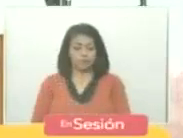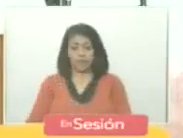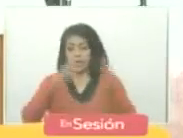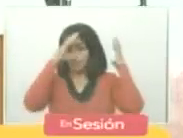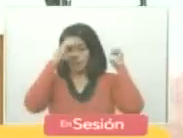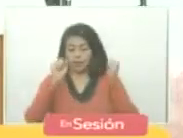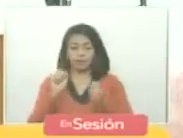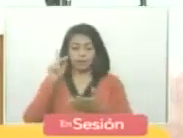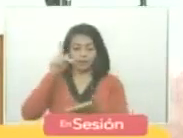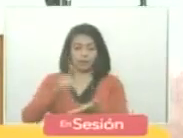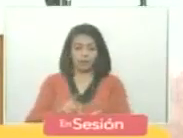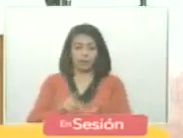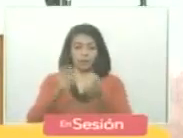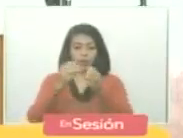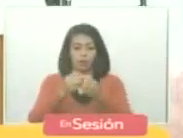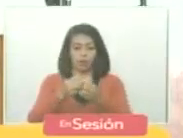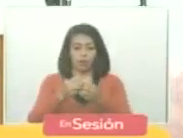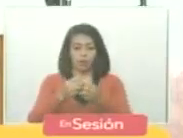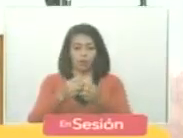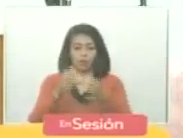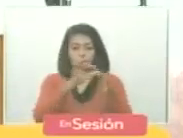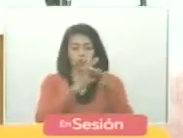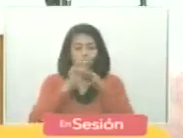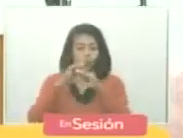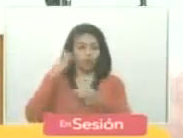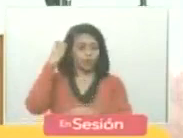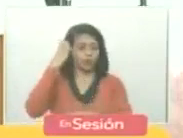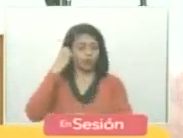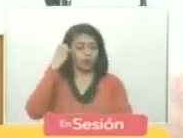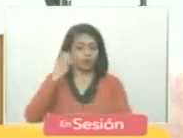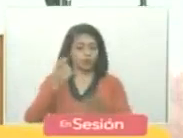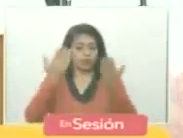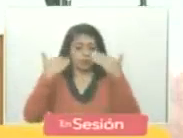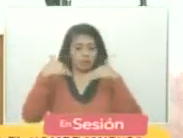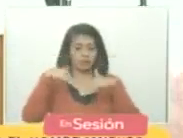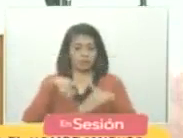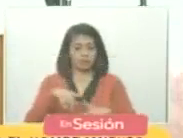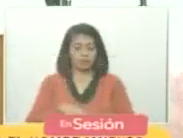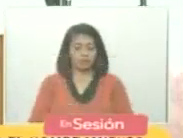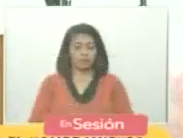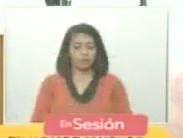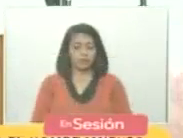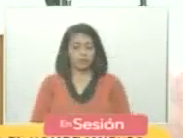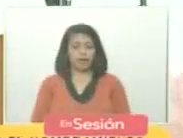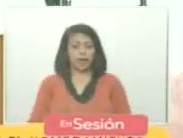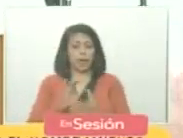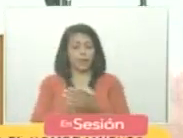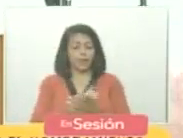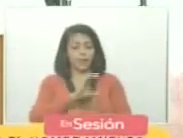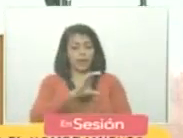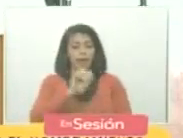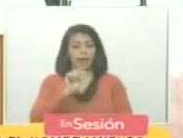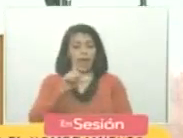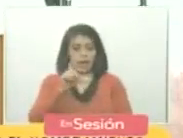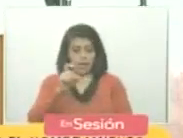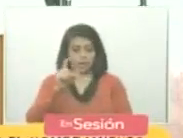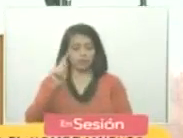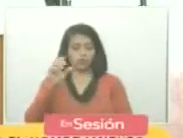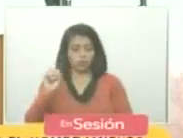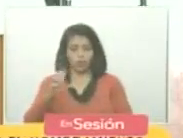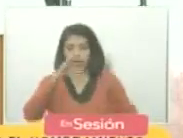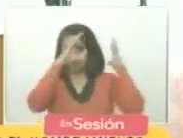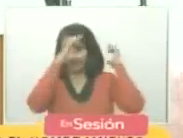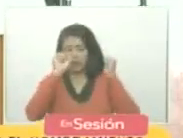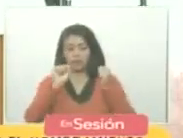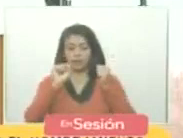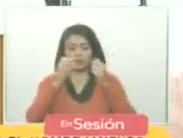embajador ante Unión Europea, y el compañero Calixto Ortega va como